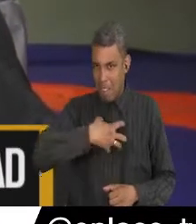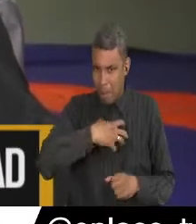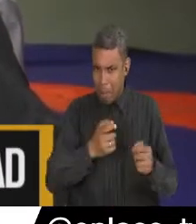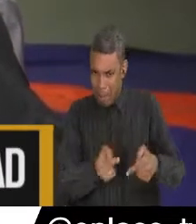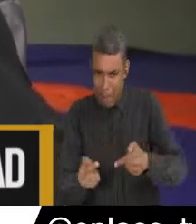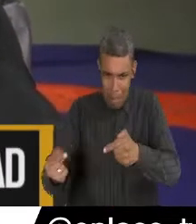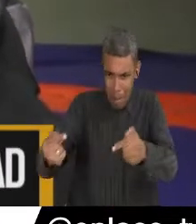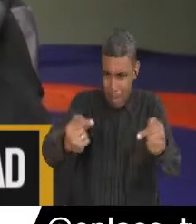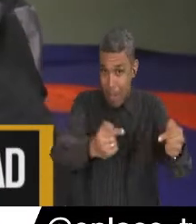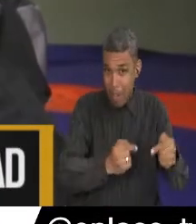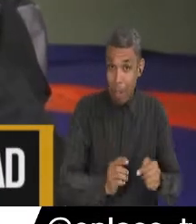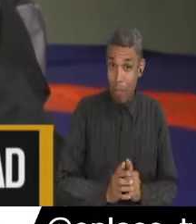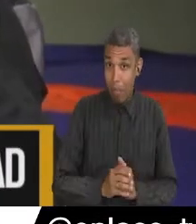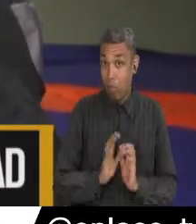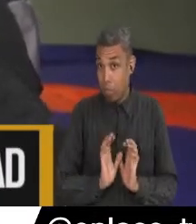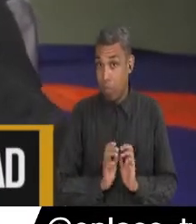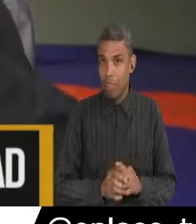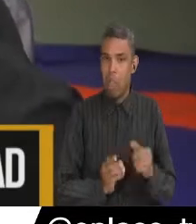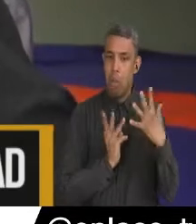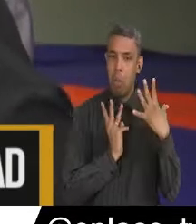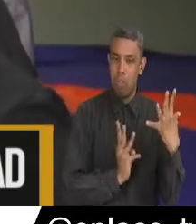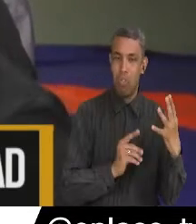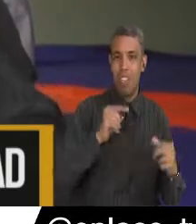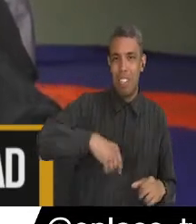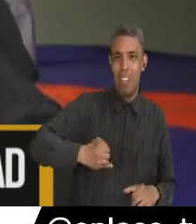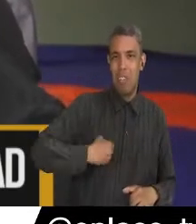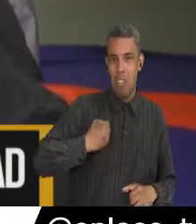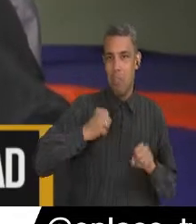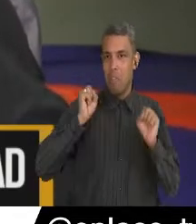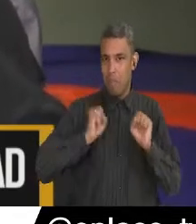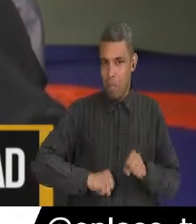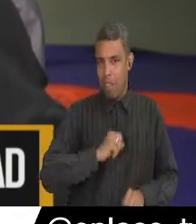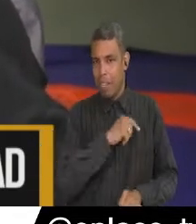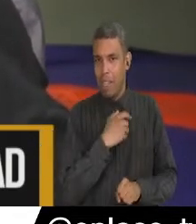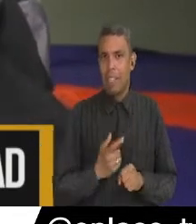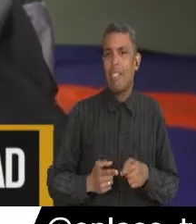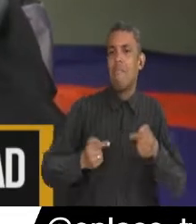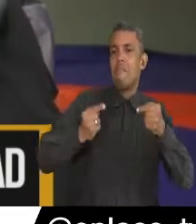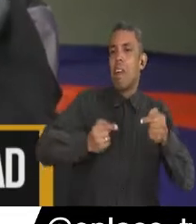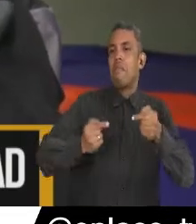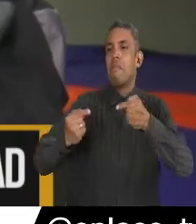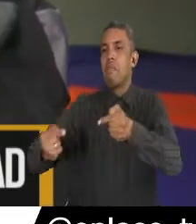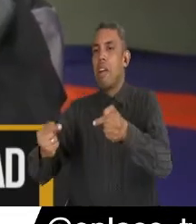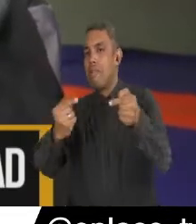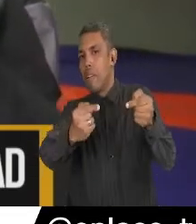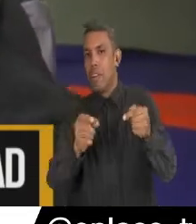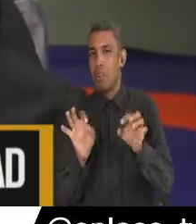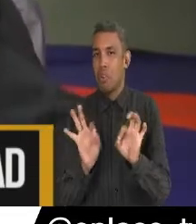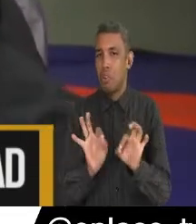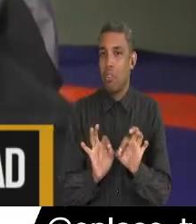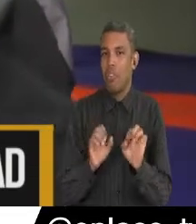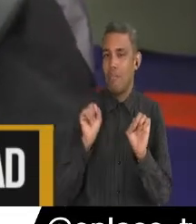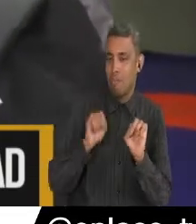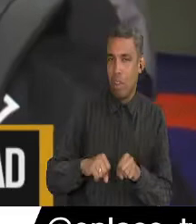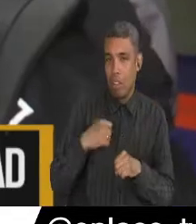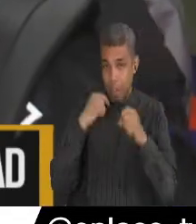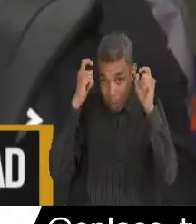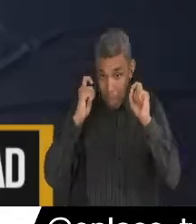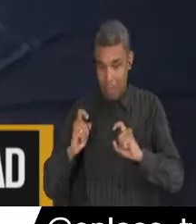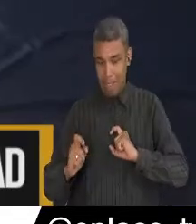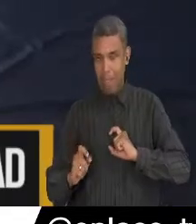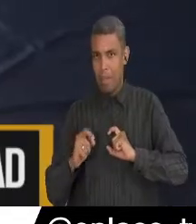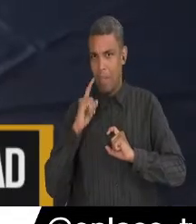unan otros más. Es finales del mes de mayo y también aspiramos, con los que tenemos, de traer por lo menos 5 o 6 medallas para